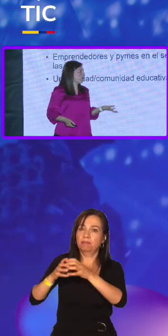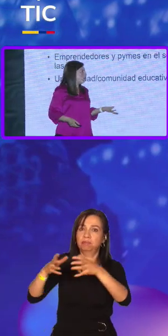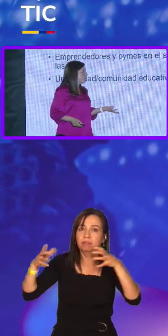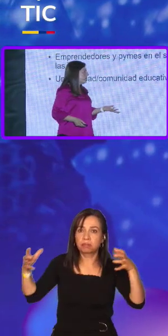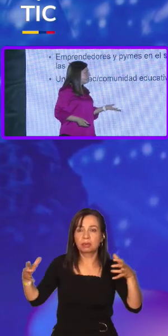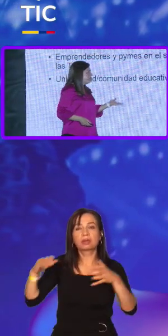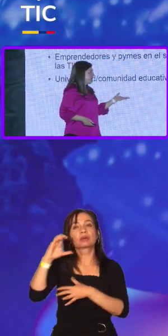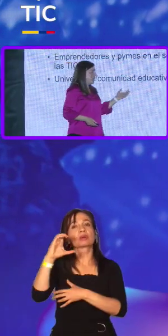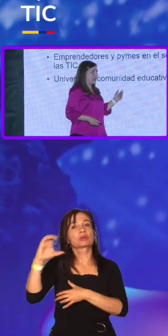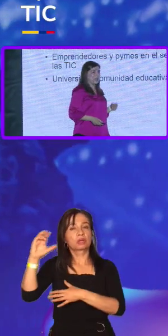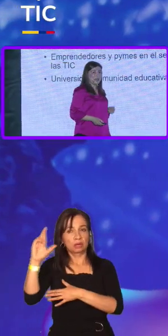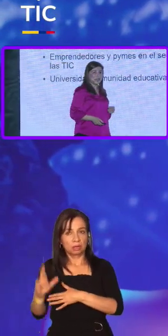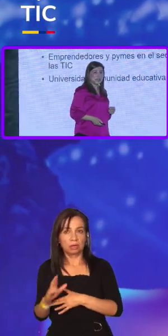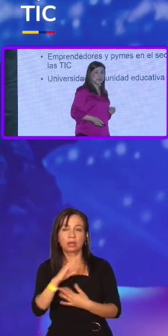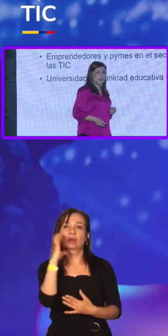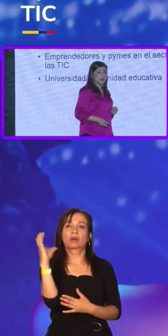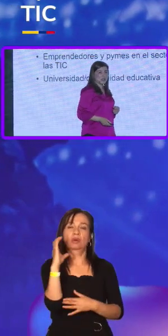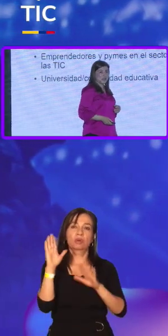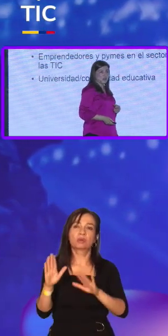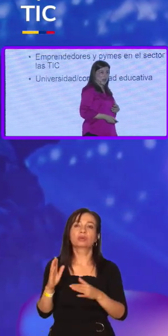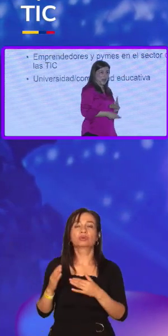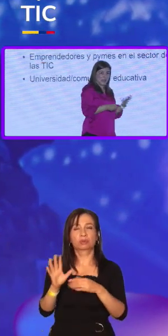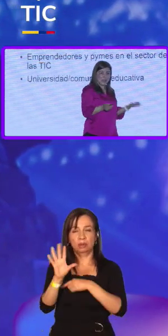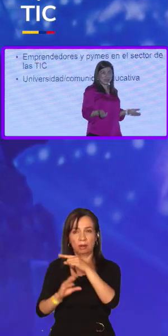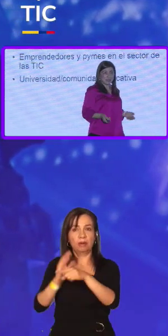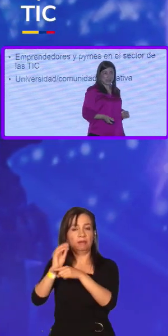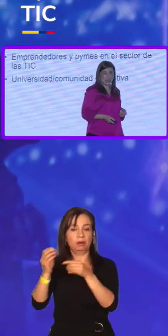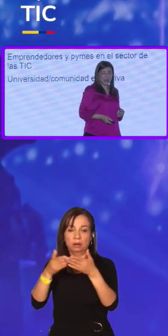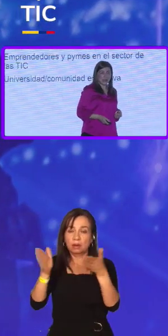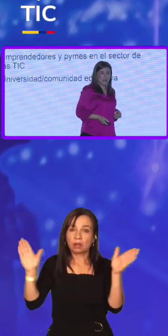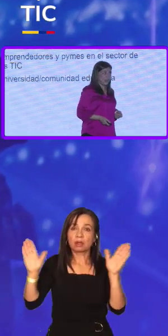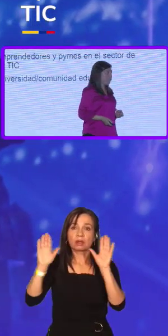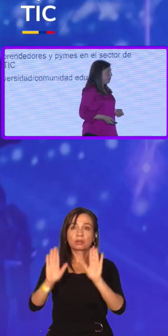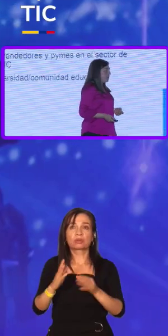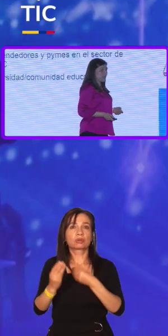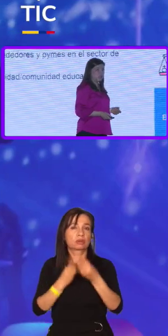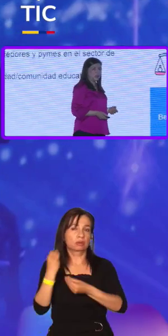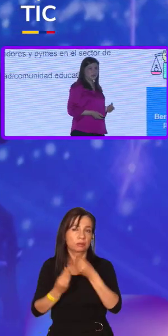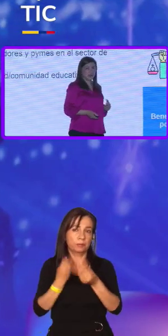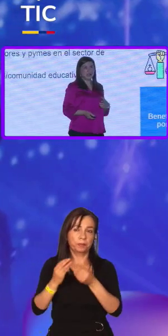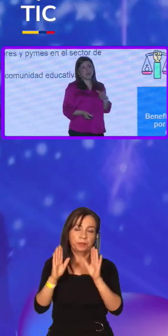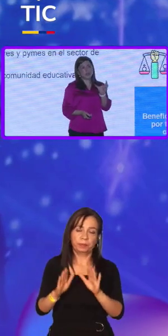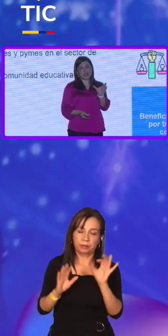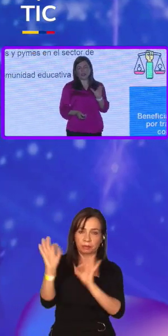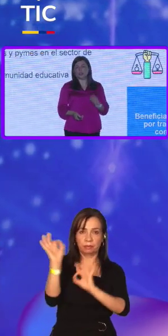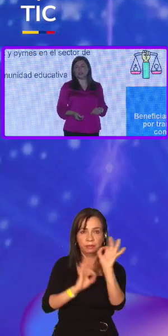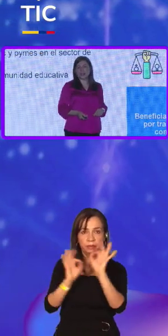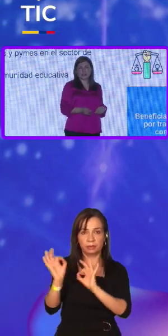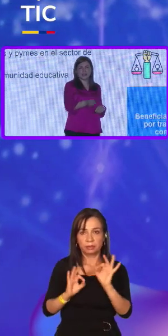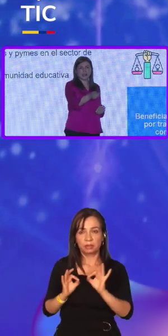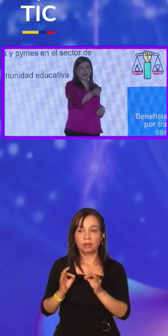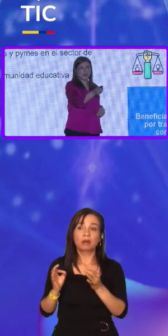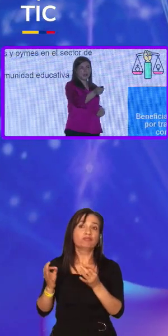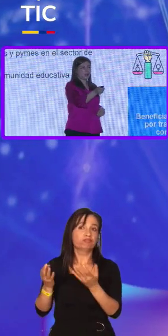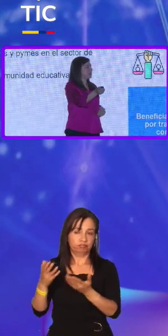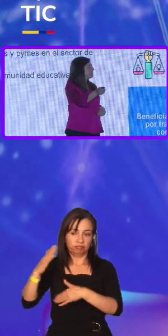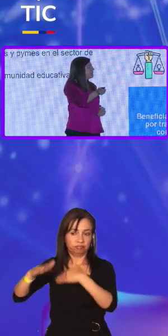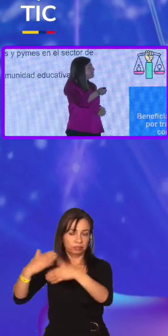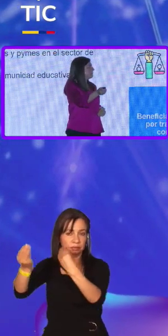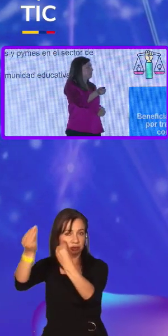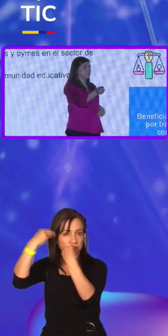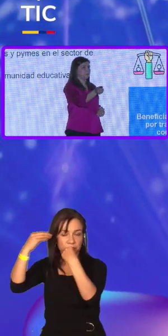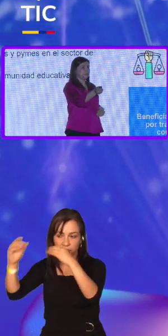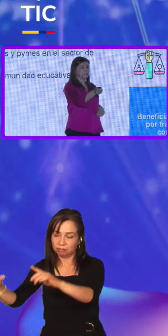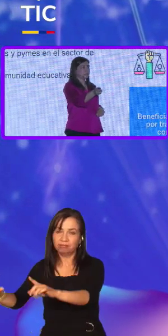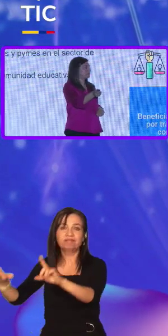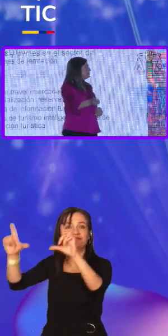Tanto de Costa Rica como de Colombia, y gracias a esta plataforma abierta para preparación y obtención de un certificado